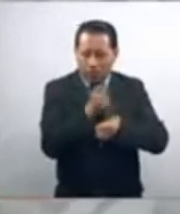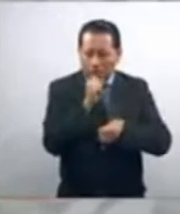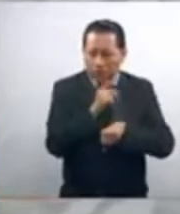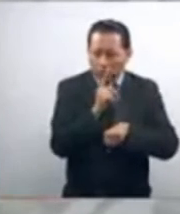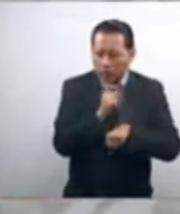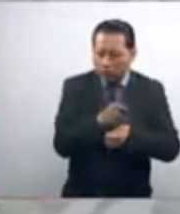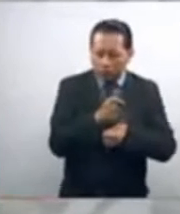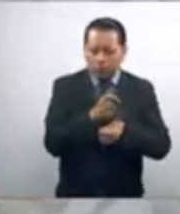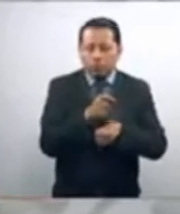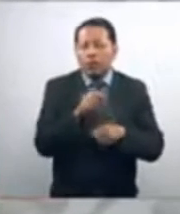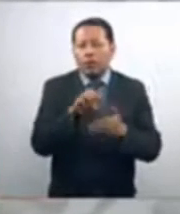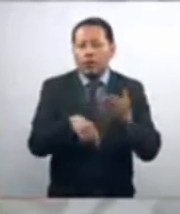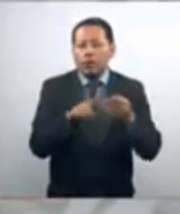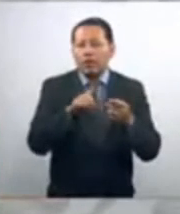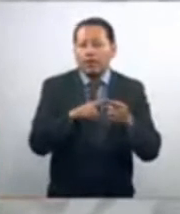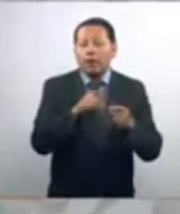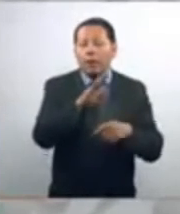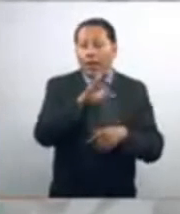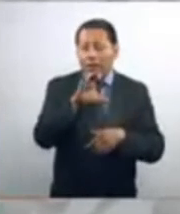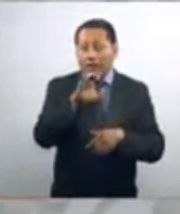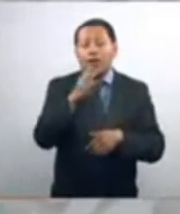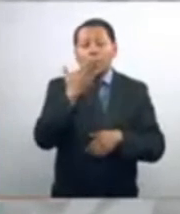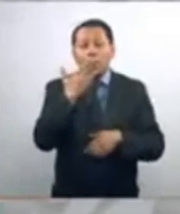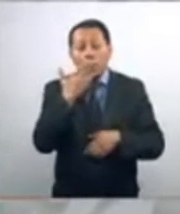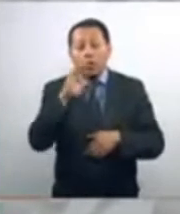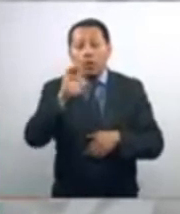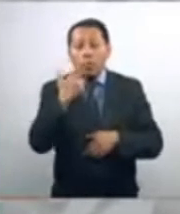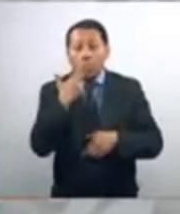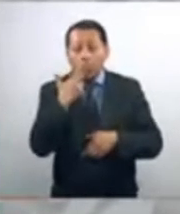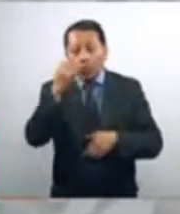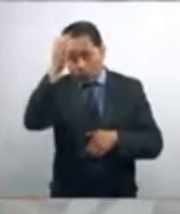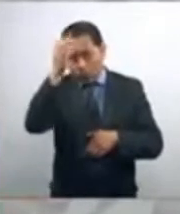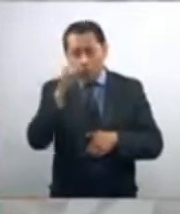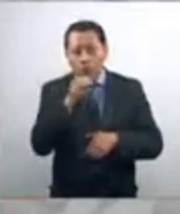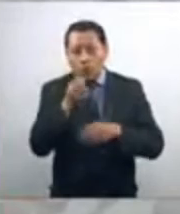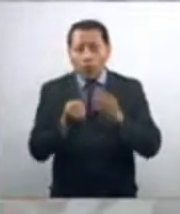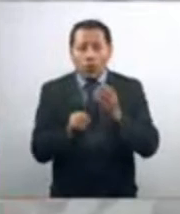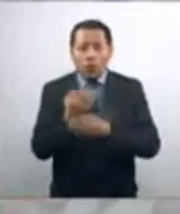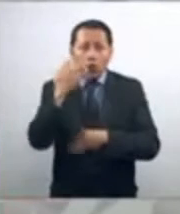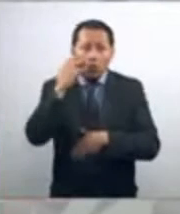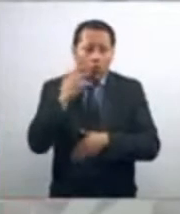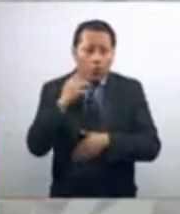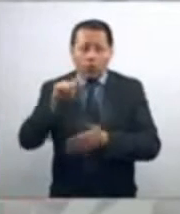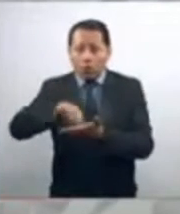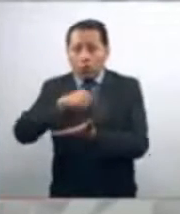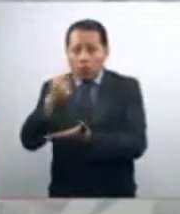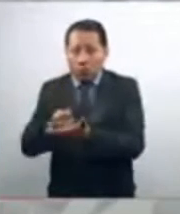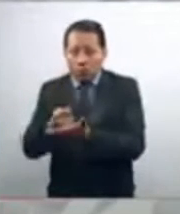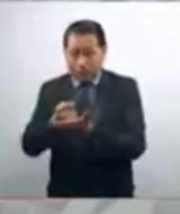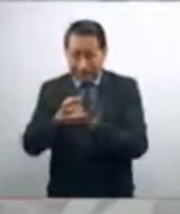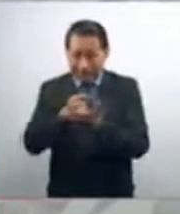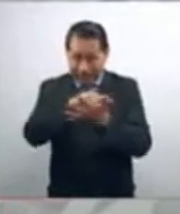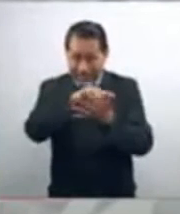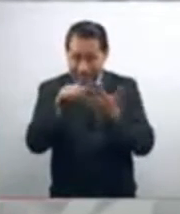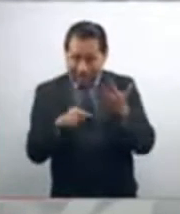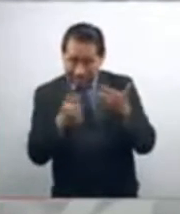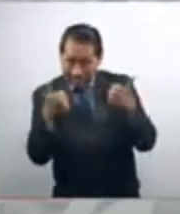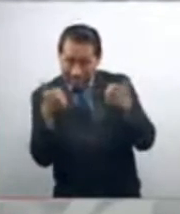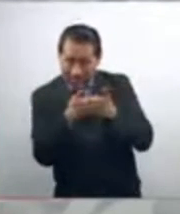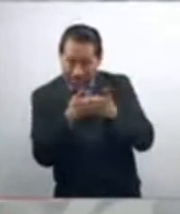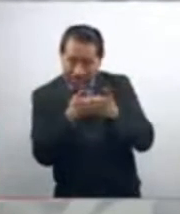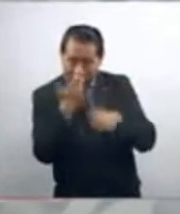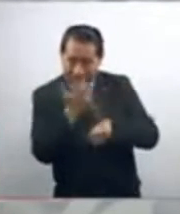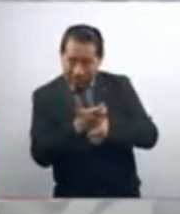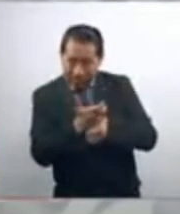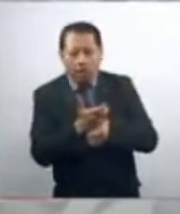por los estados de Baja California, Sonora, Chihuahua, Coahuila, Nuevo León y Tamaulipas, el gobierno pare la entrada de